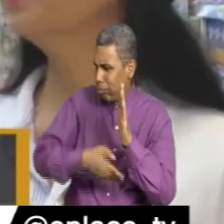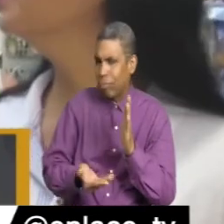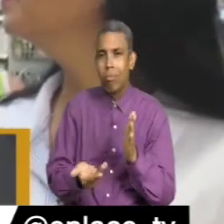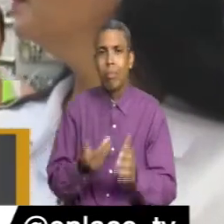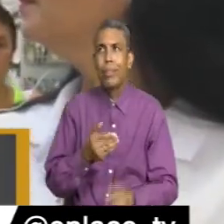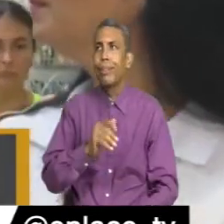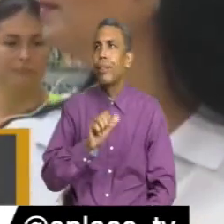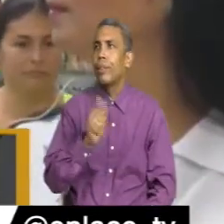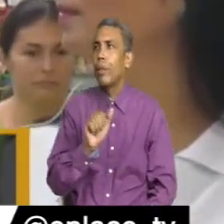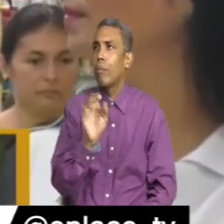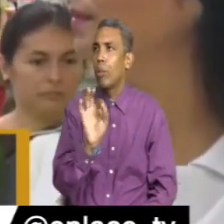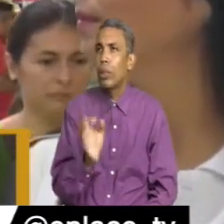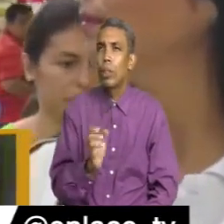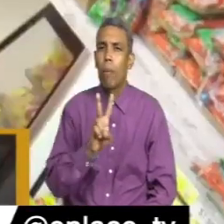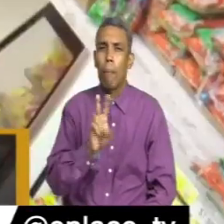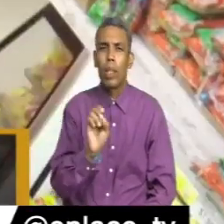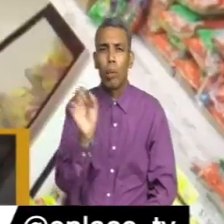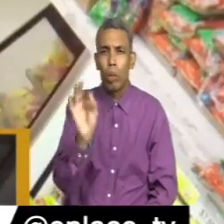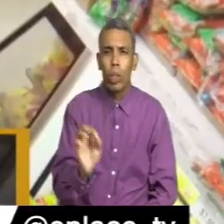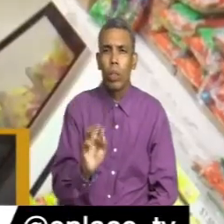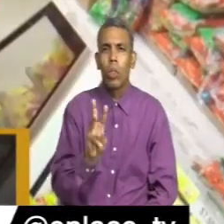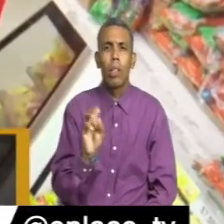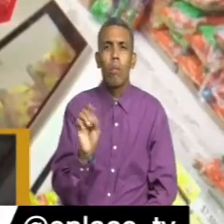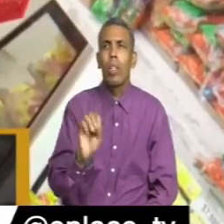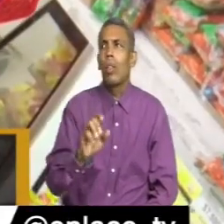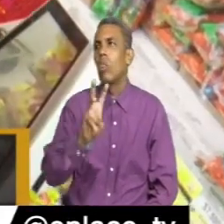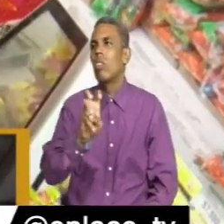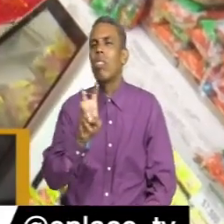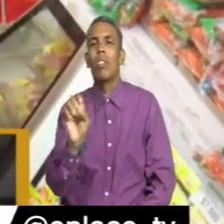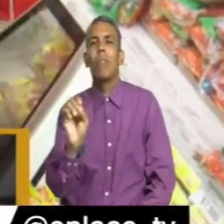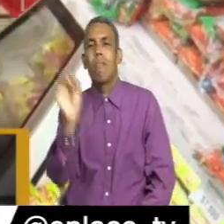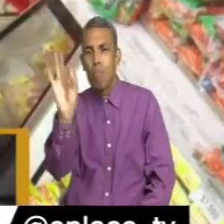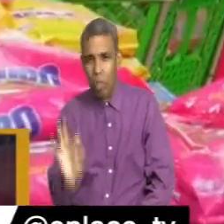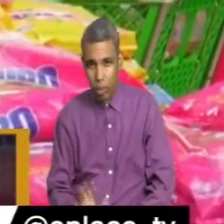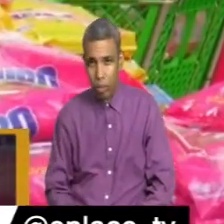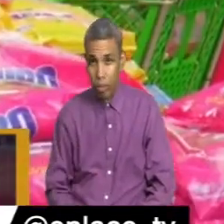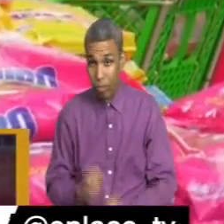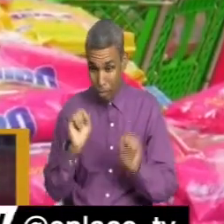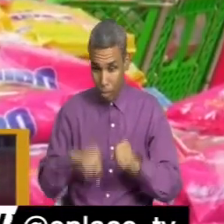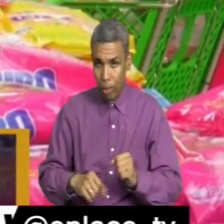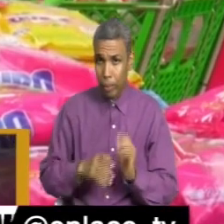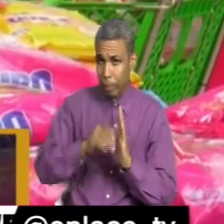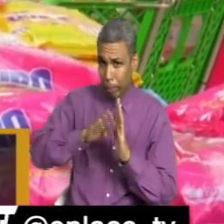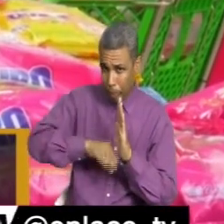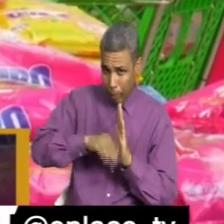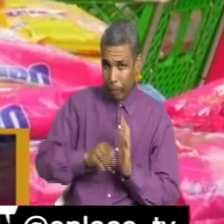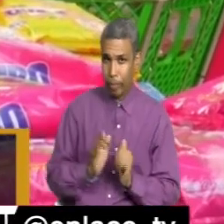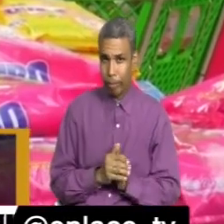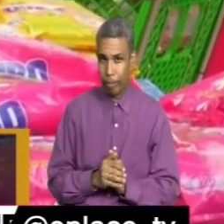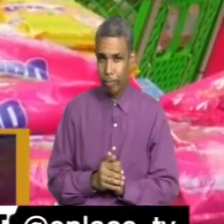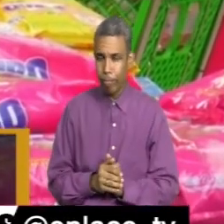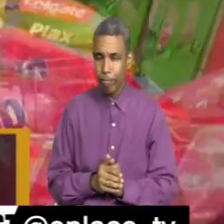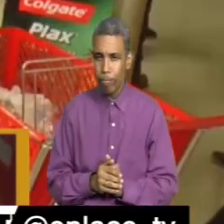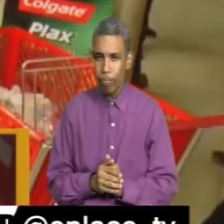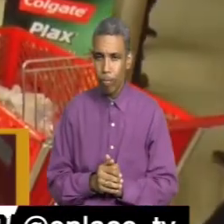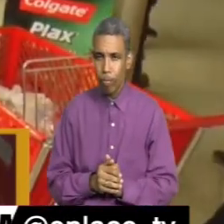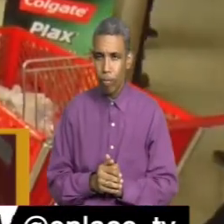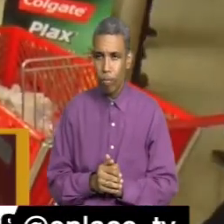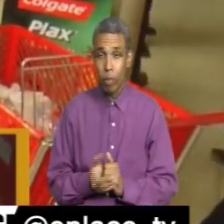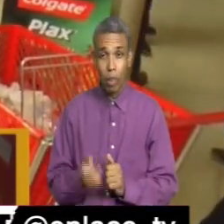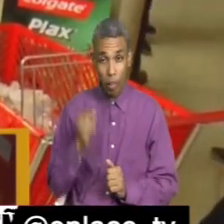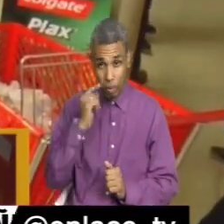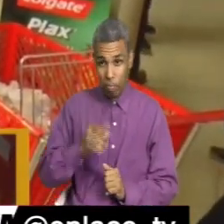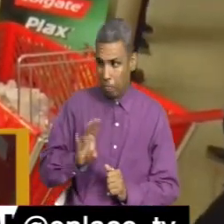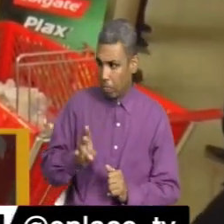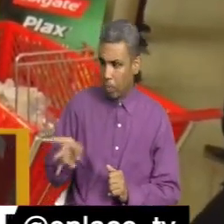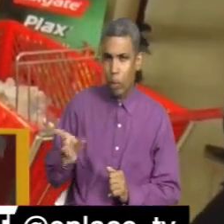hasta el 70%. Autoservicios La Quinta ofrece esta gran oportunidad para todos los barranqueños. En este supermercado,